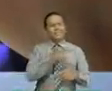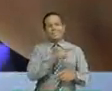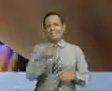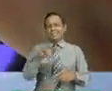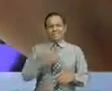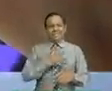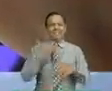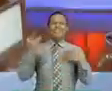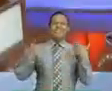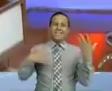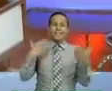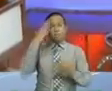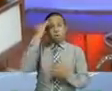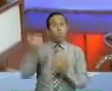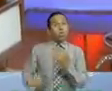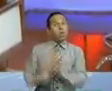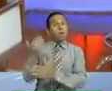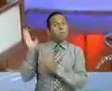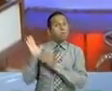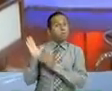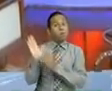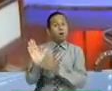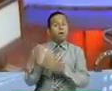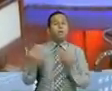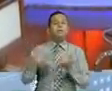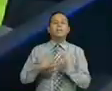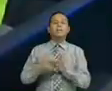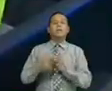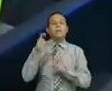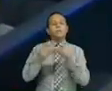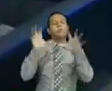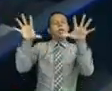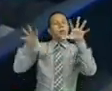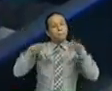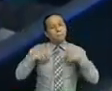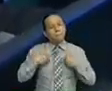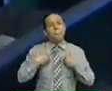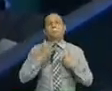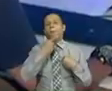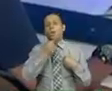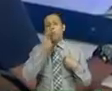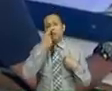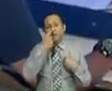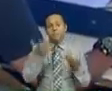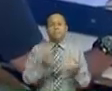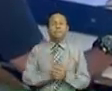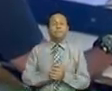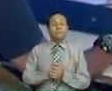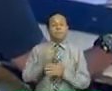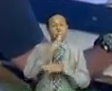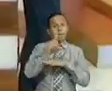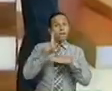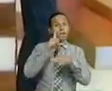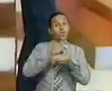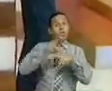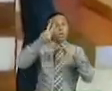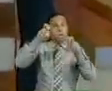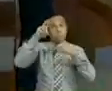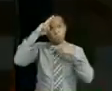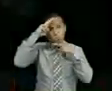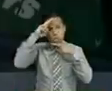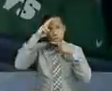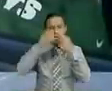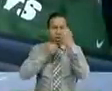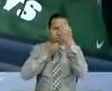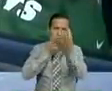saber que esta nueva propuesta ha tenido la acogida que esperábamos. Nuestra directora nacional de noticias nos cuenta lo que tendremos día a día.